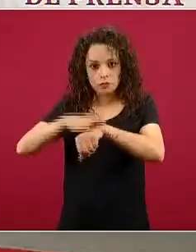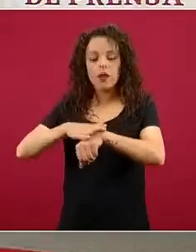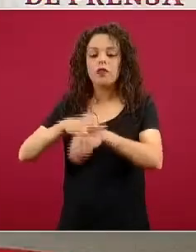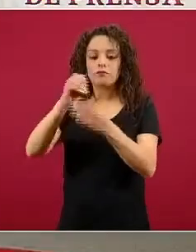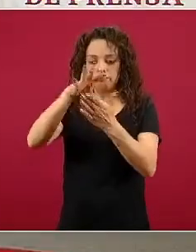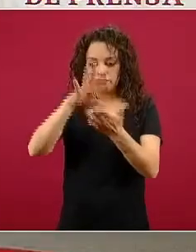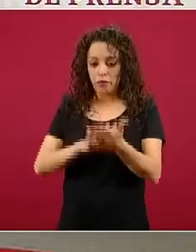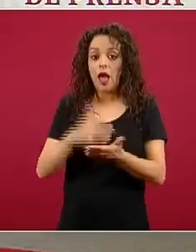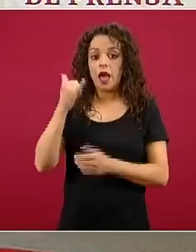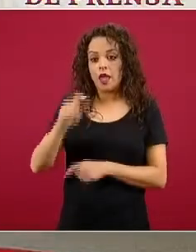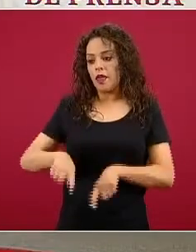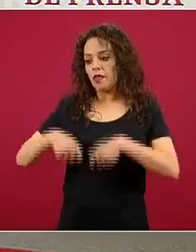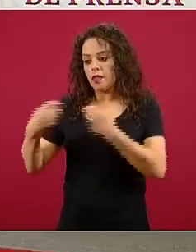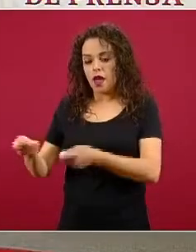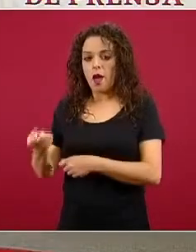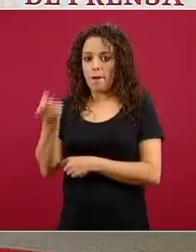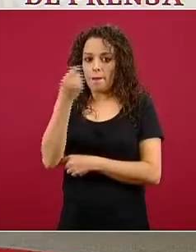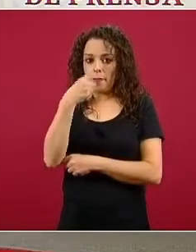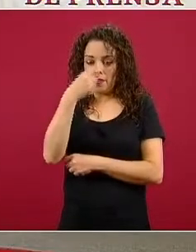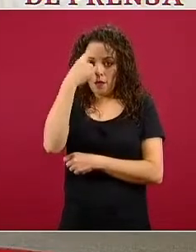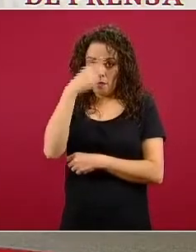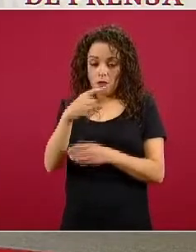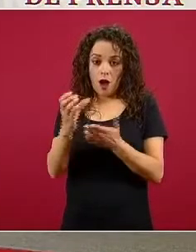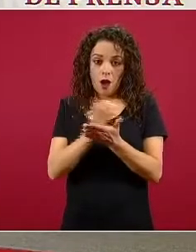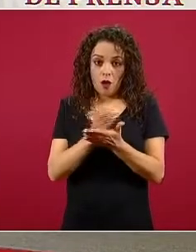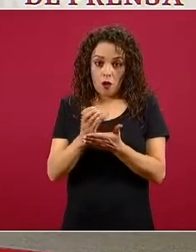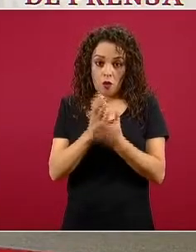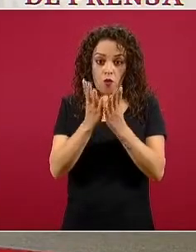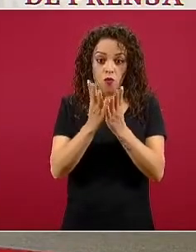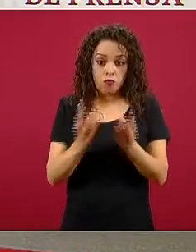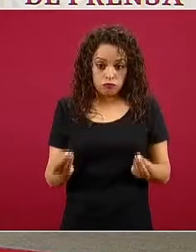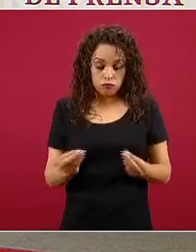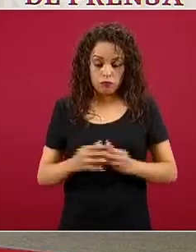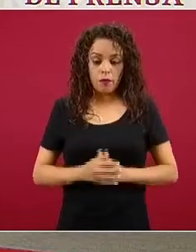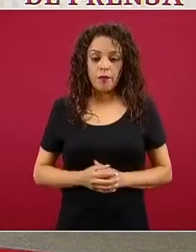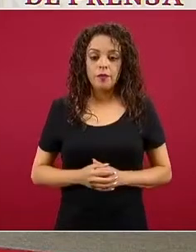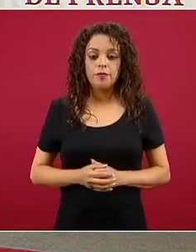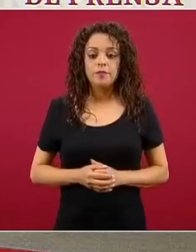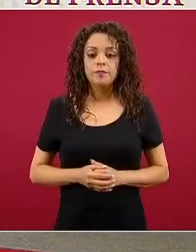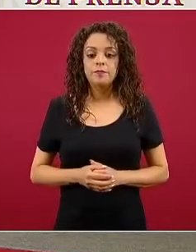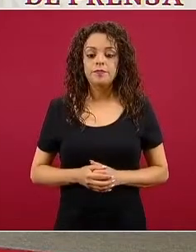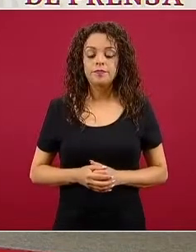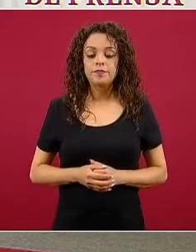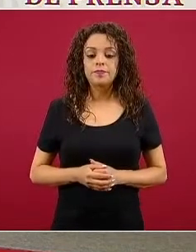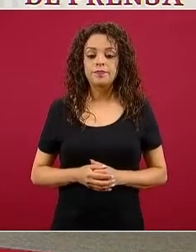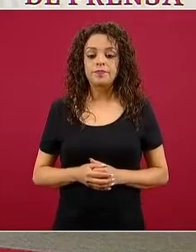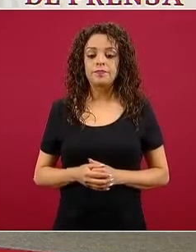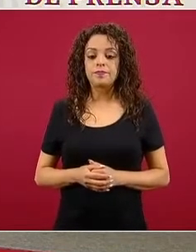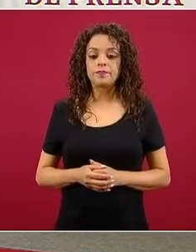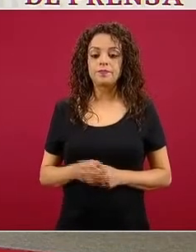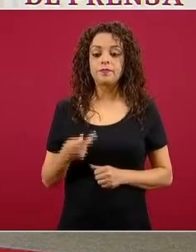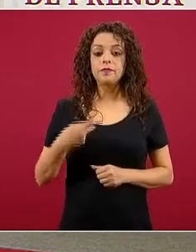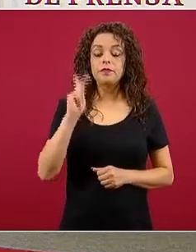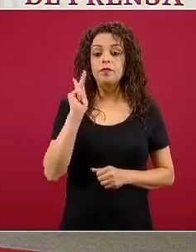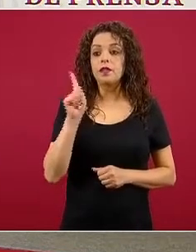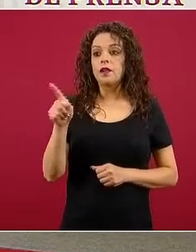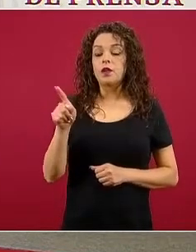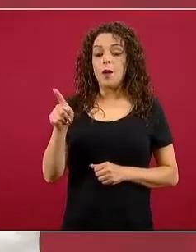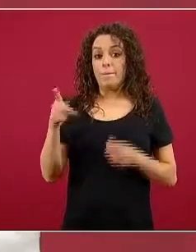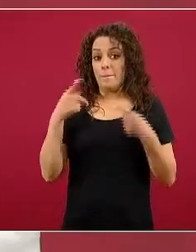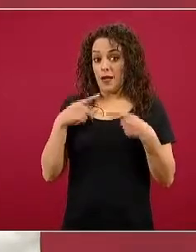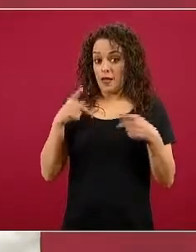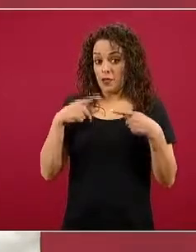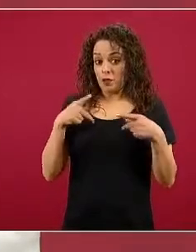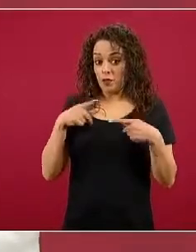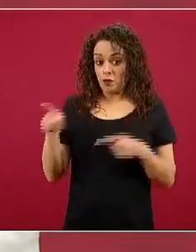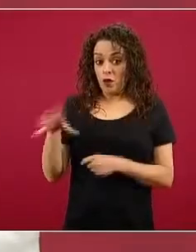Me parece que lo que nos hemos tardado tanto la persona, las personas que se encuentran con esta probabilidad